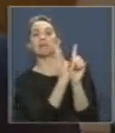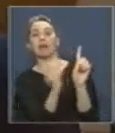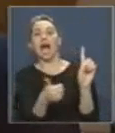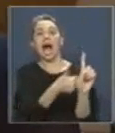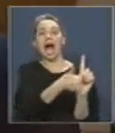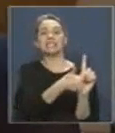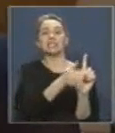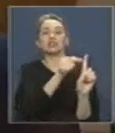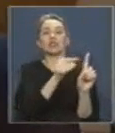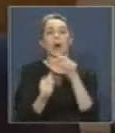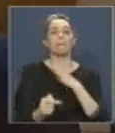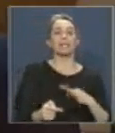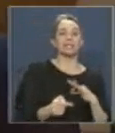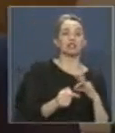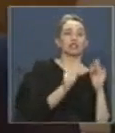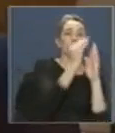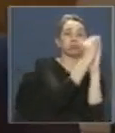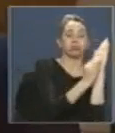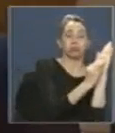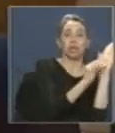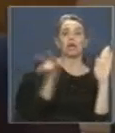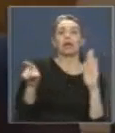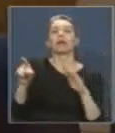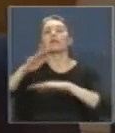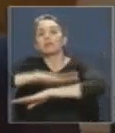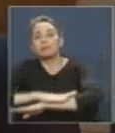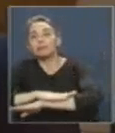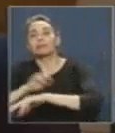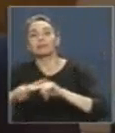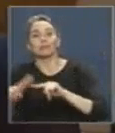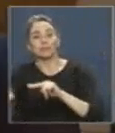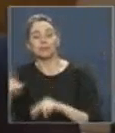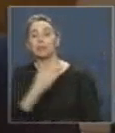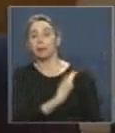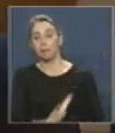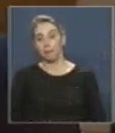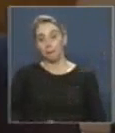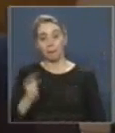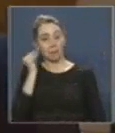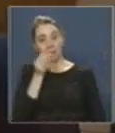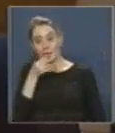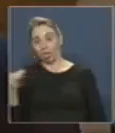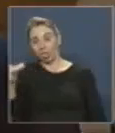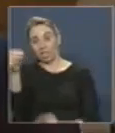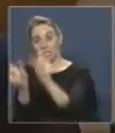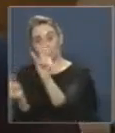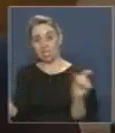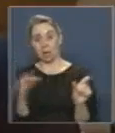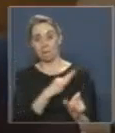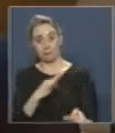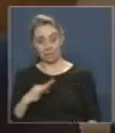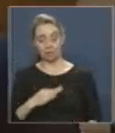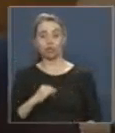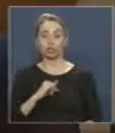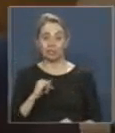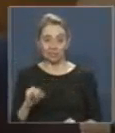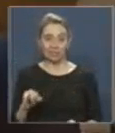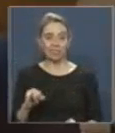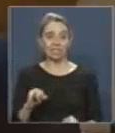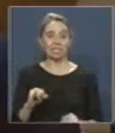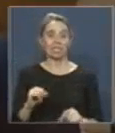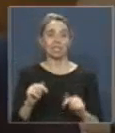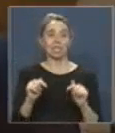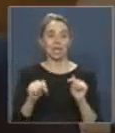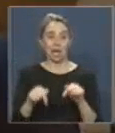definan. Por lo tanto, creo, señor ministro, por su intermedio, presidenta, que es necesario seguir abordando desde